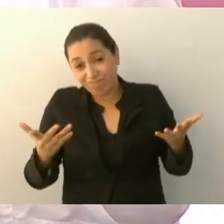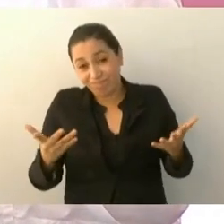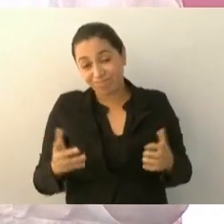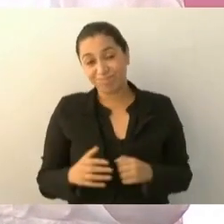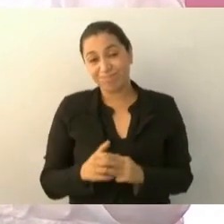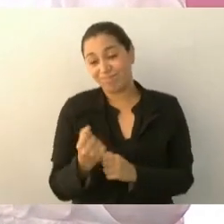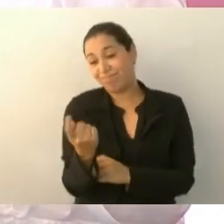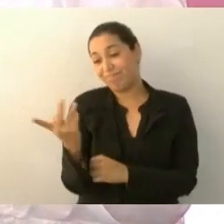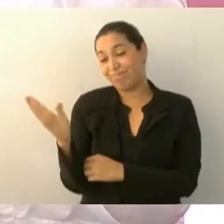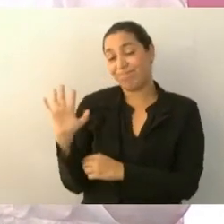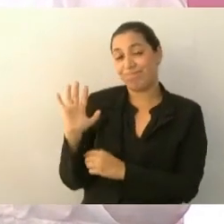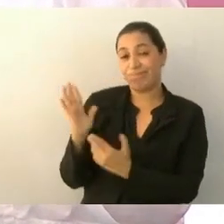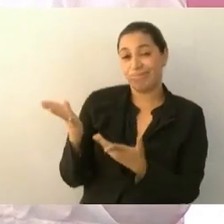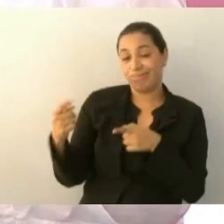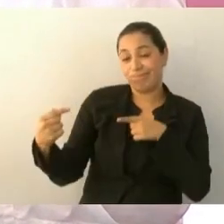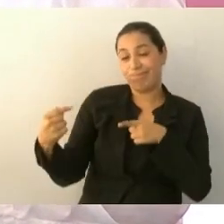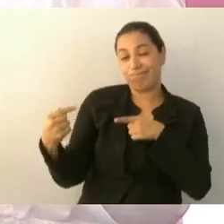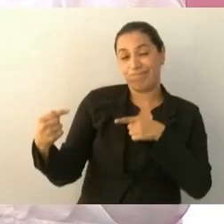adversarios.